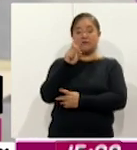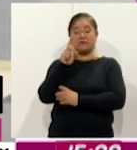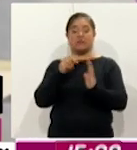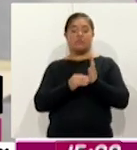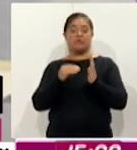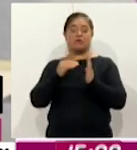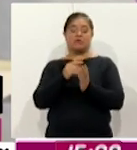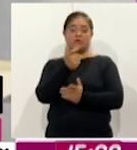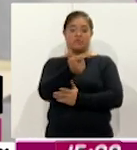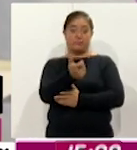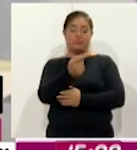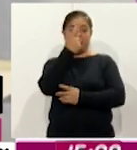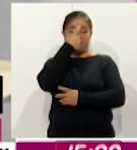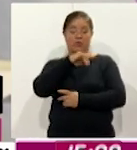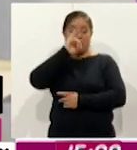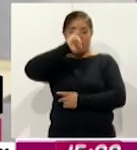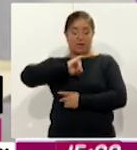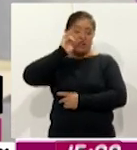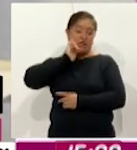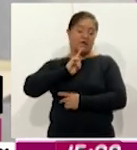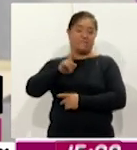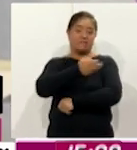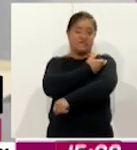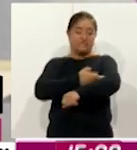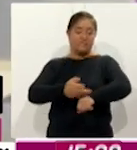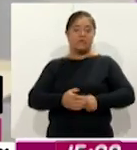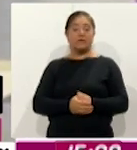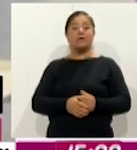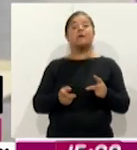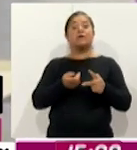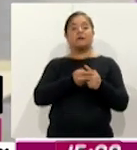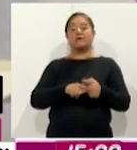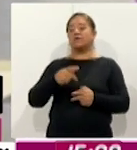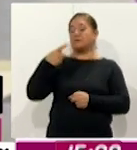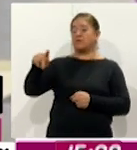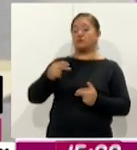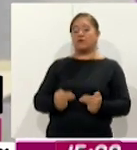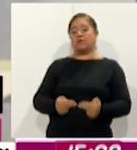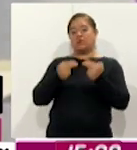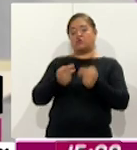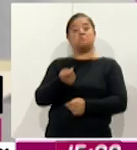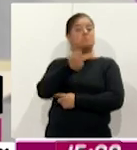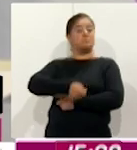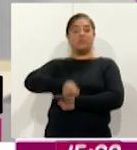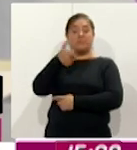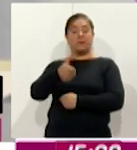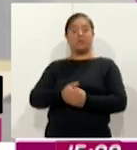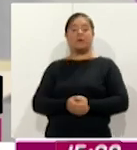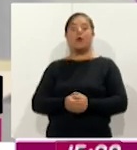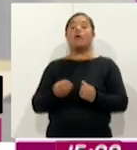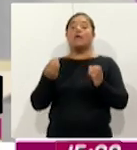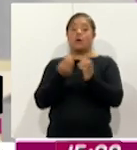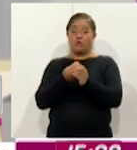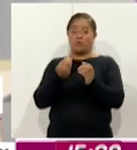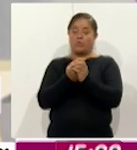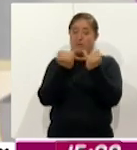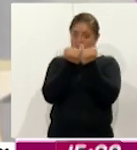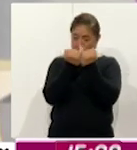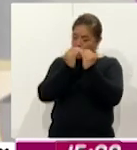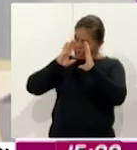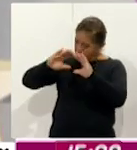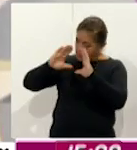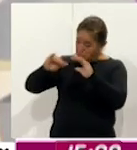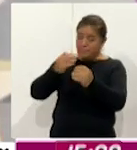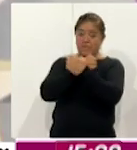de pesos para que jefas de familia inicien su primer negocio, además de brindarles capacitación y